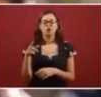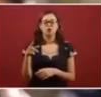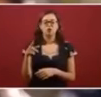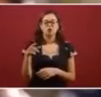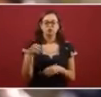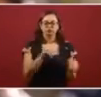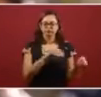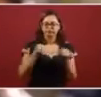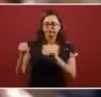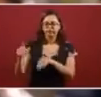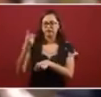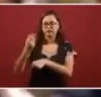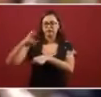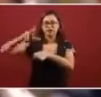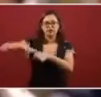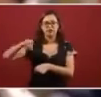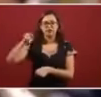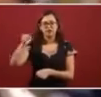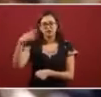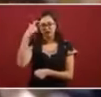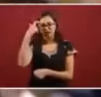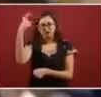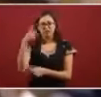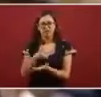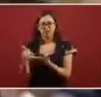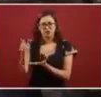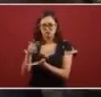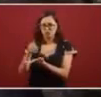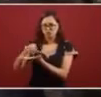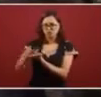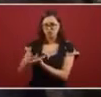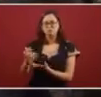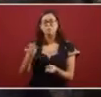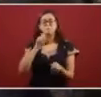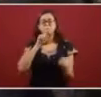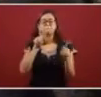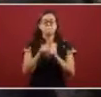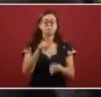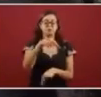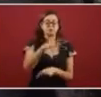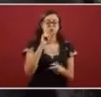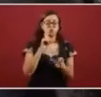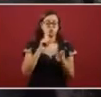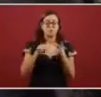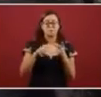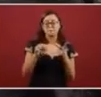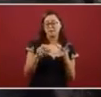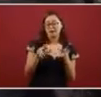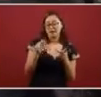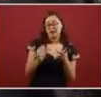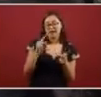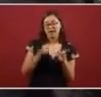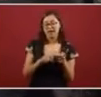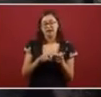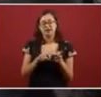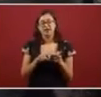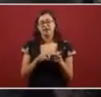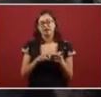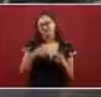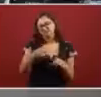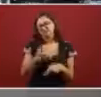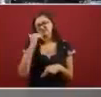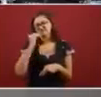También publicamos que Reina María Basilio Ortiz, que fue inhabilitada por 15 años por anomalías